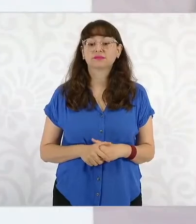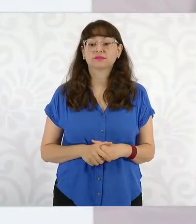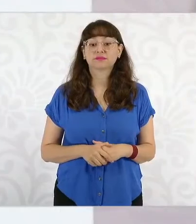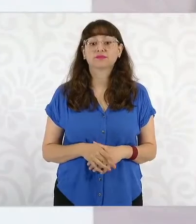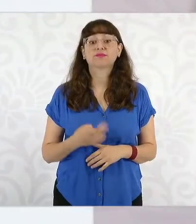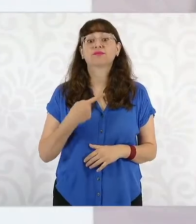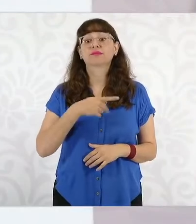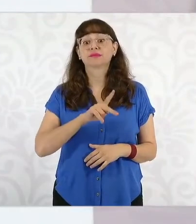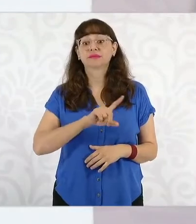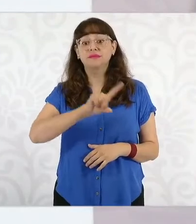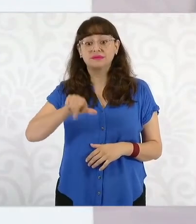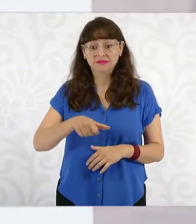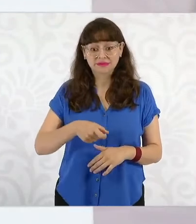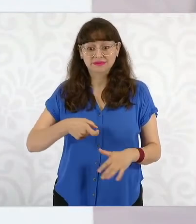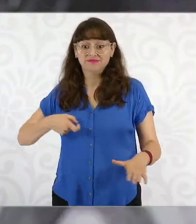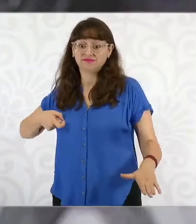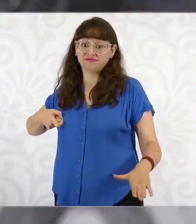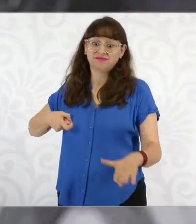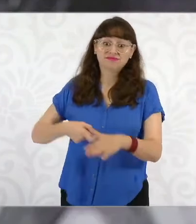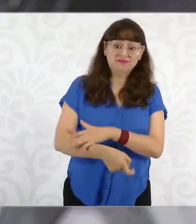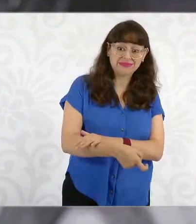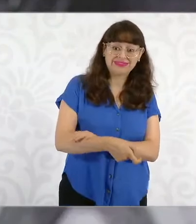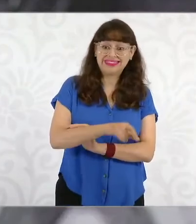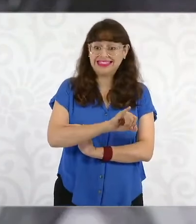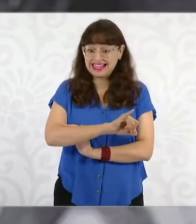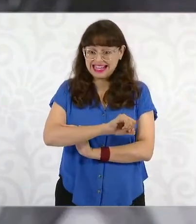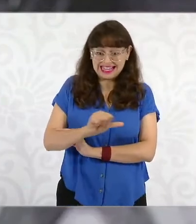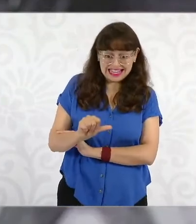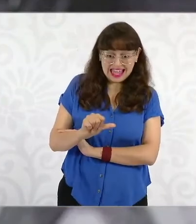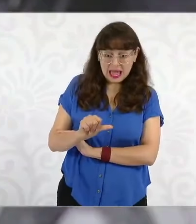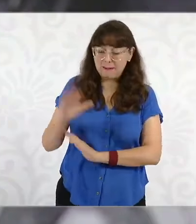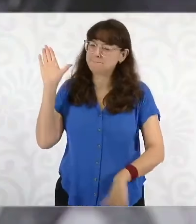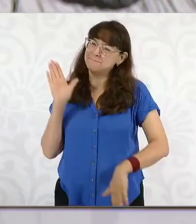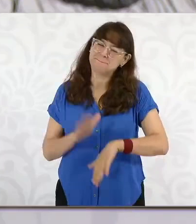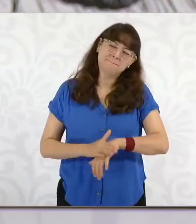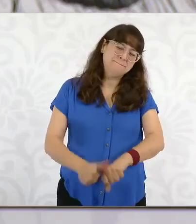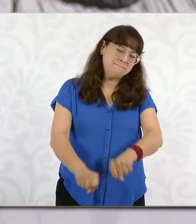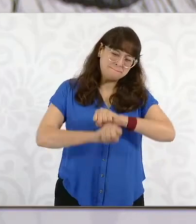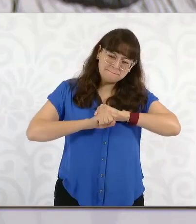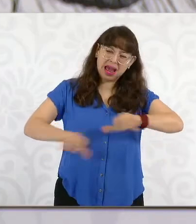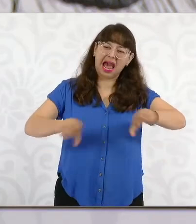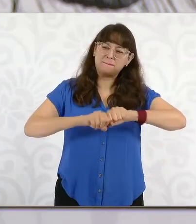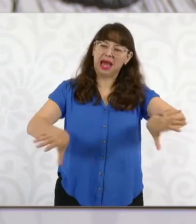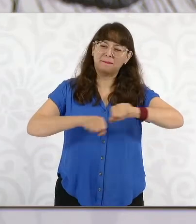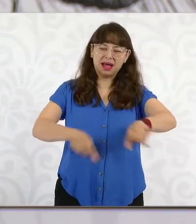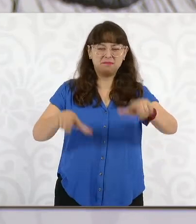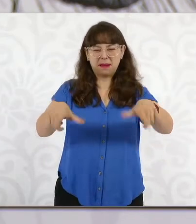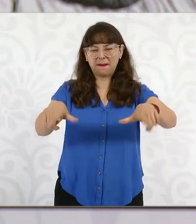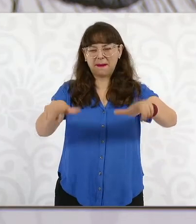Pero después le inyectan dinero y a través de la inteligencia artificial lo publican tanto